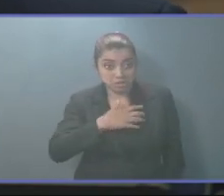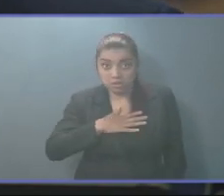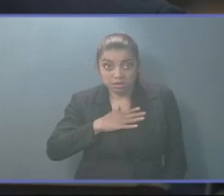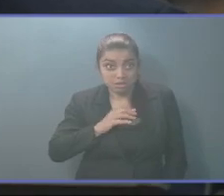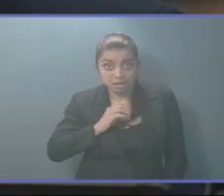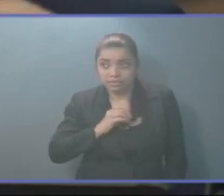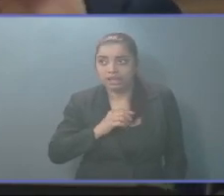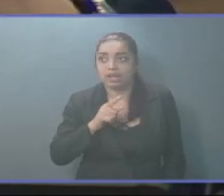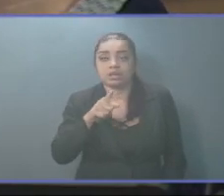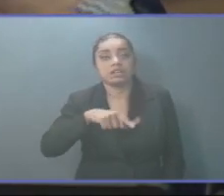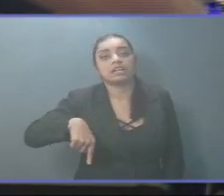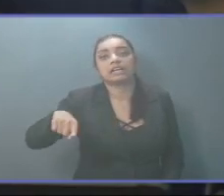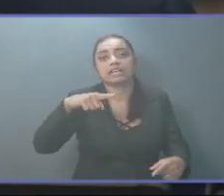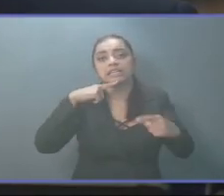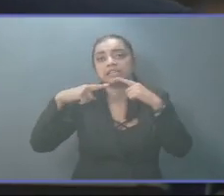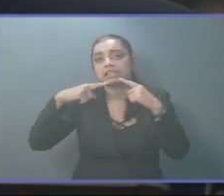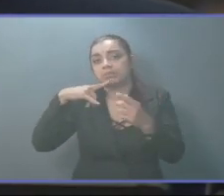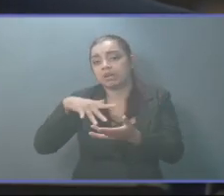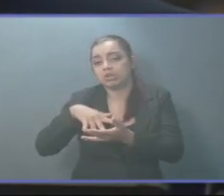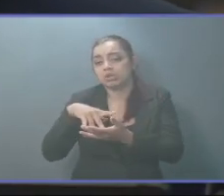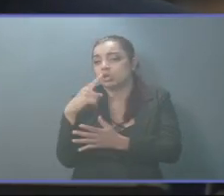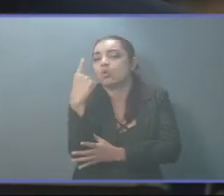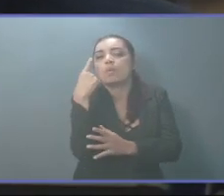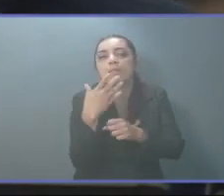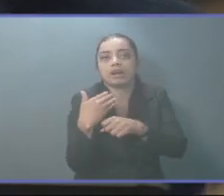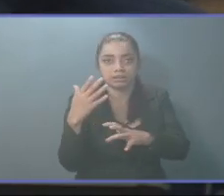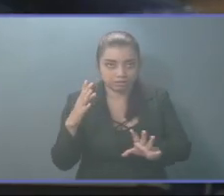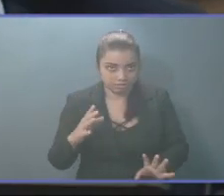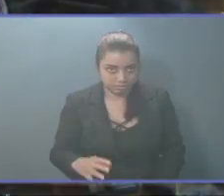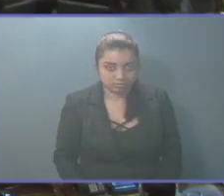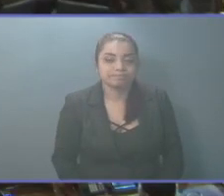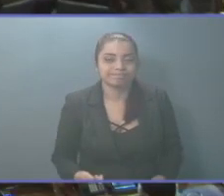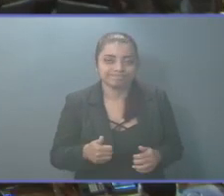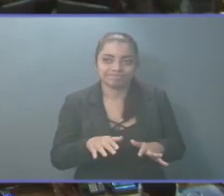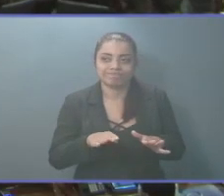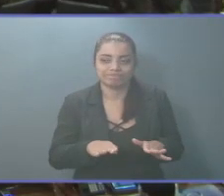hubiera una democracia de un partido único. Gracias. Diputado.